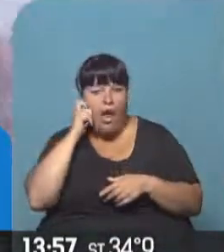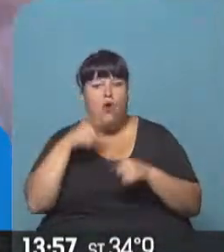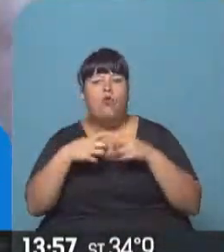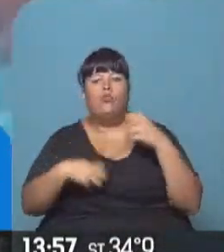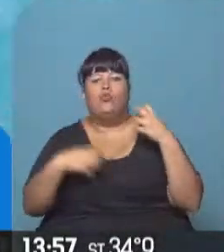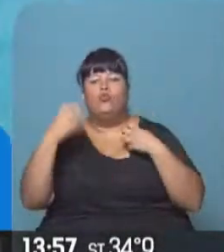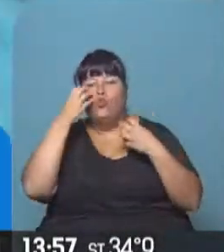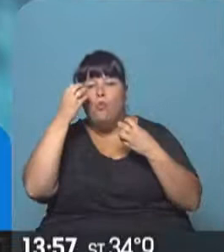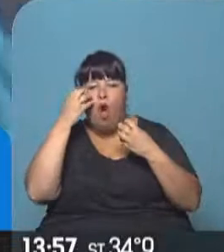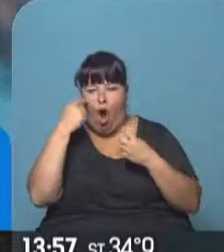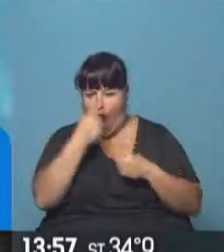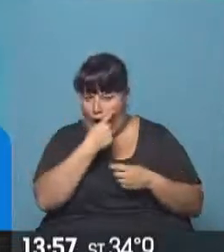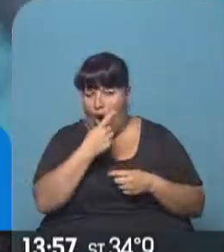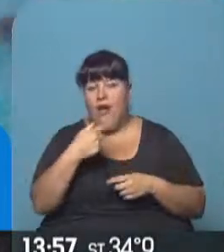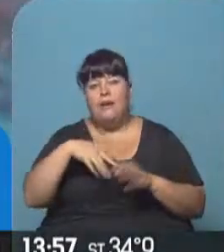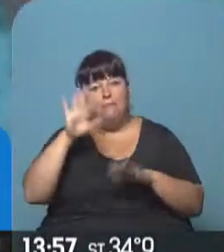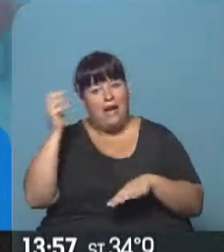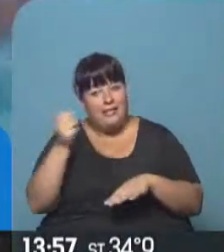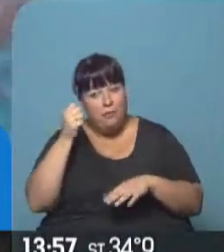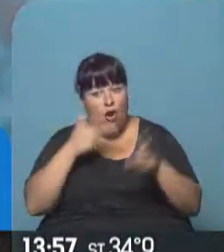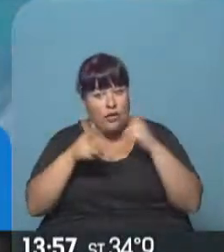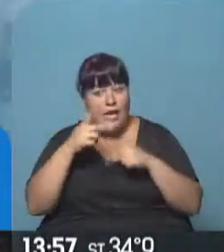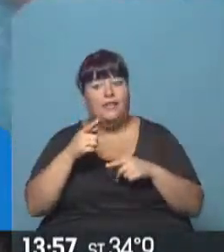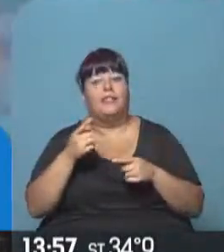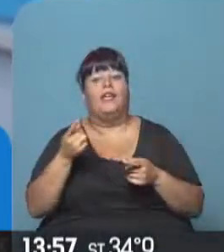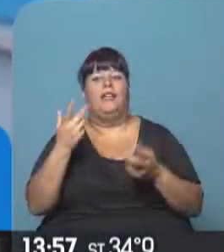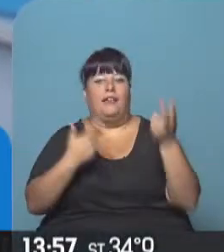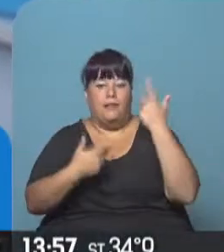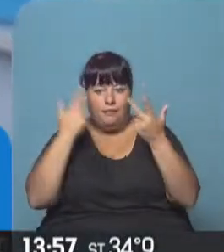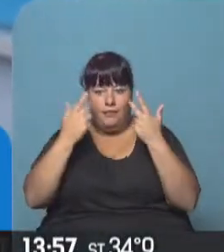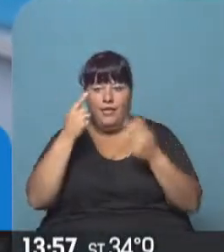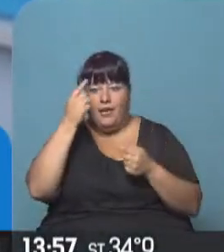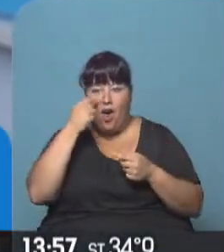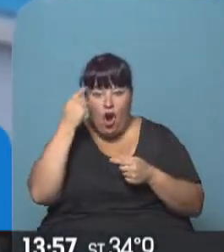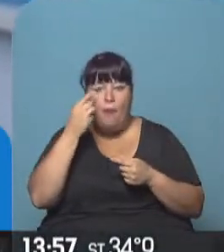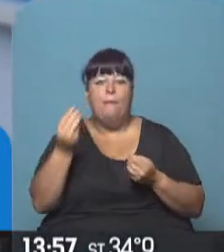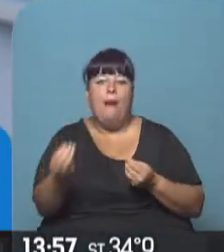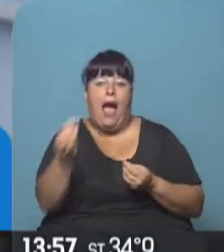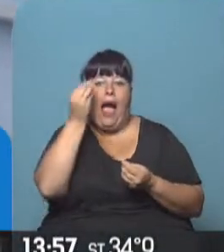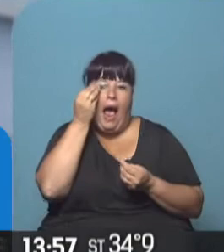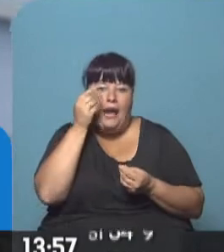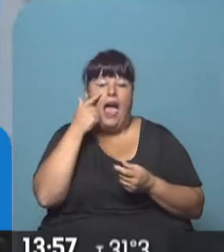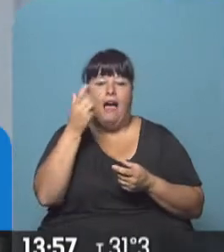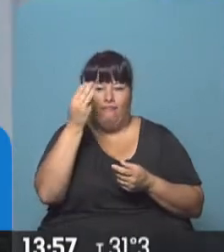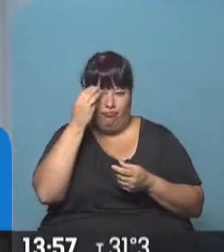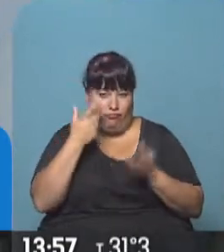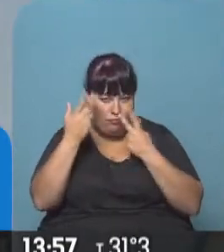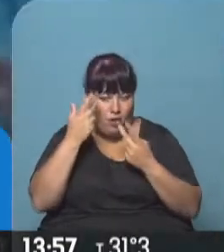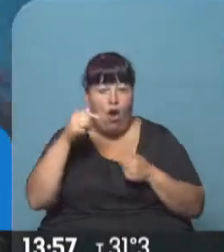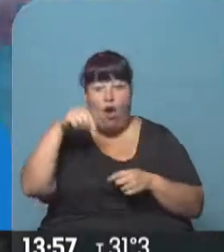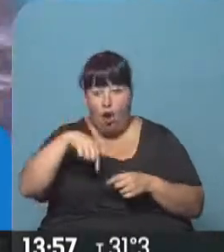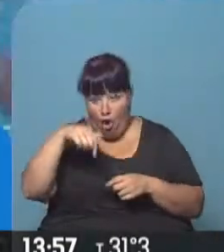tumores en los ojos. Una de las más importantes fue la reconstrucción de la órbita para colocarle una prótesis.